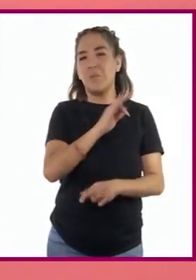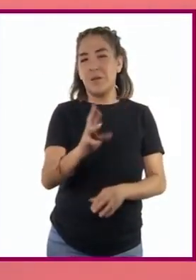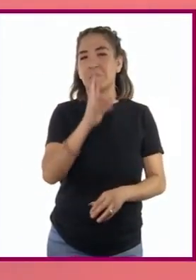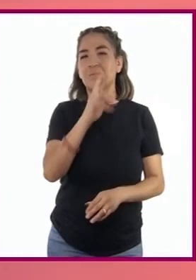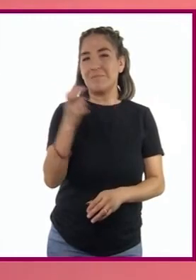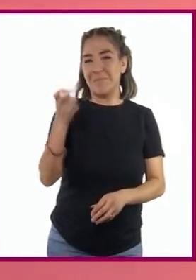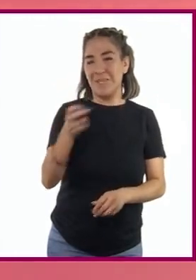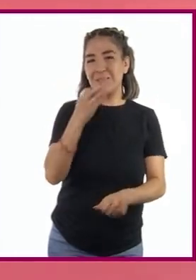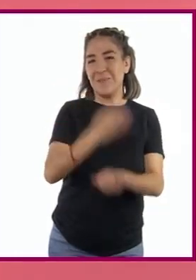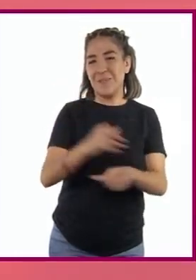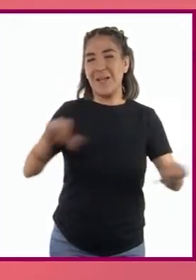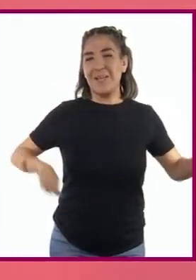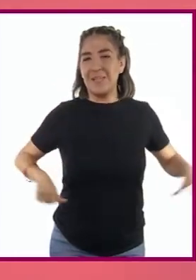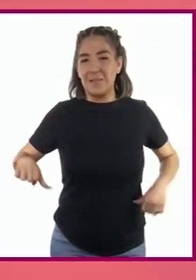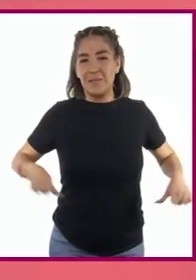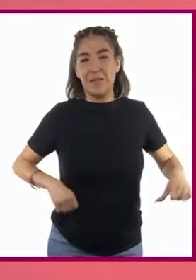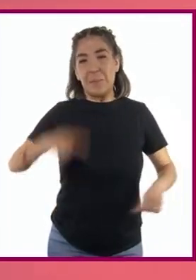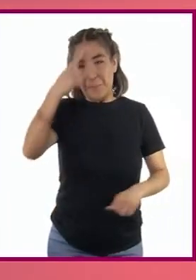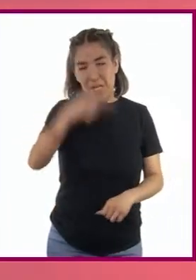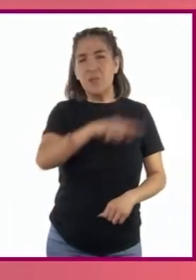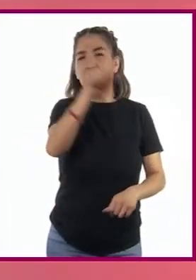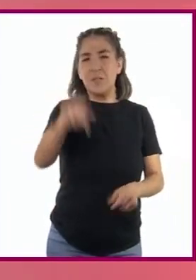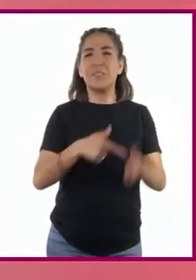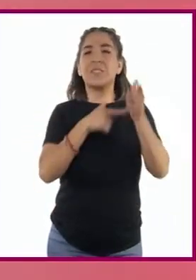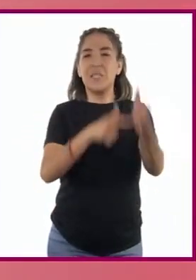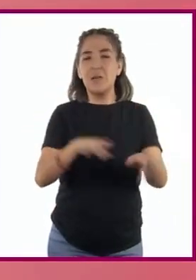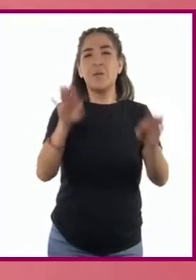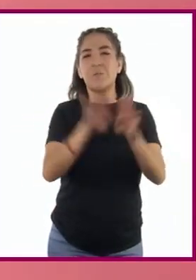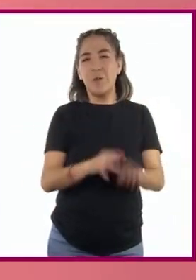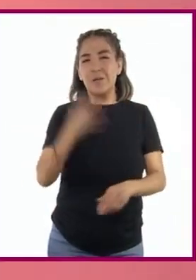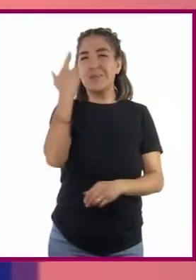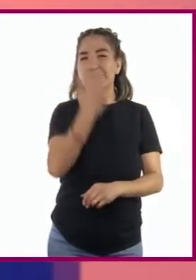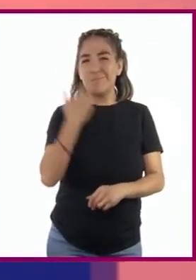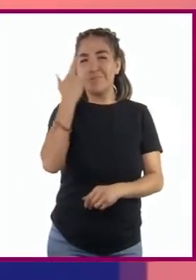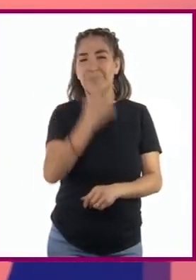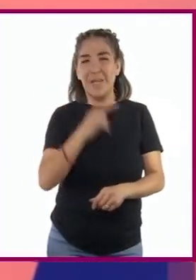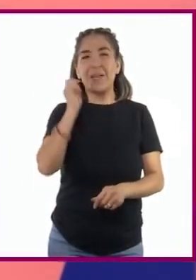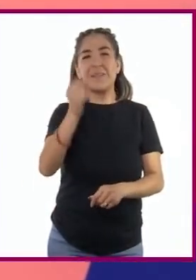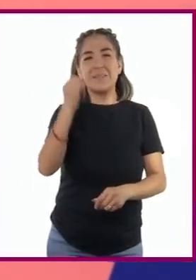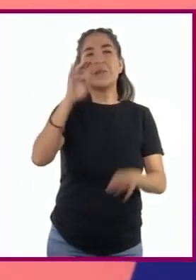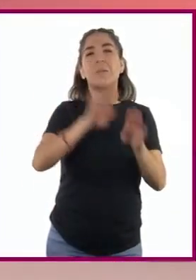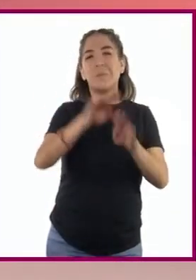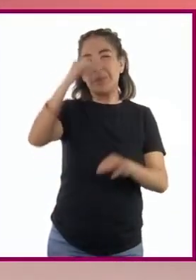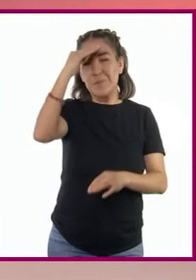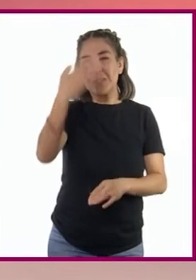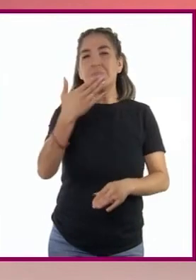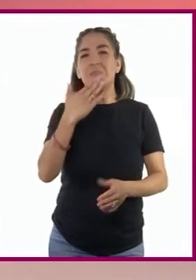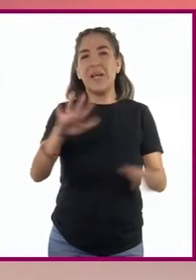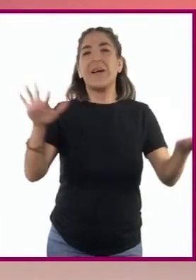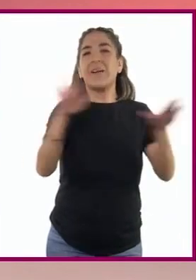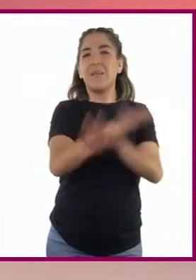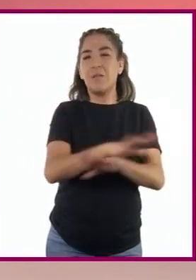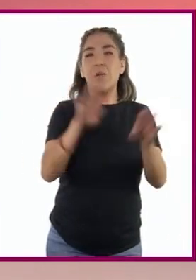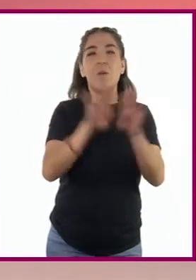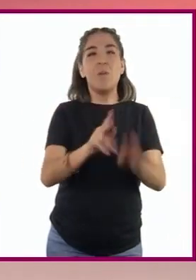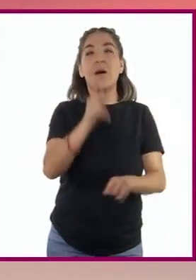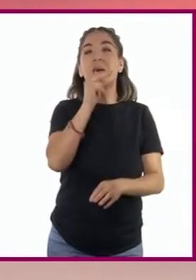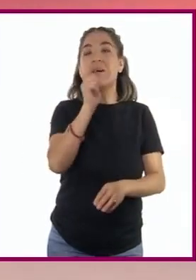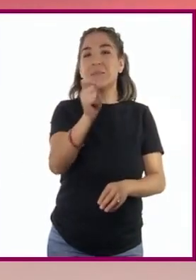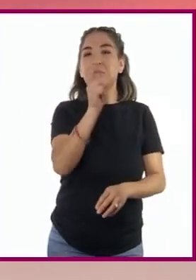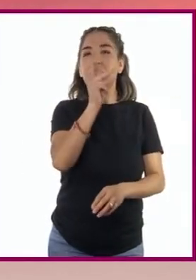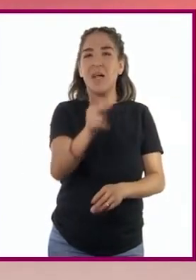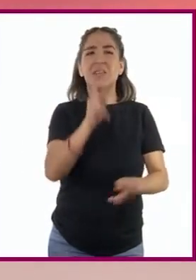reto y los invitamos a seguir analizando cómo utilizar estas herramientas para lograr transformar la manera de hablar en